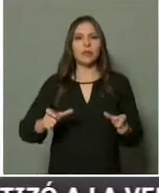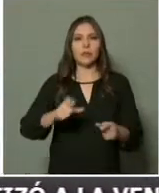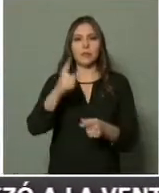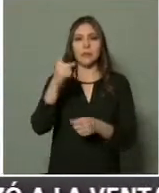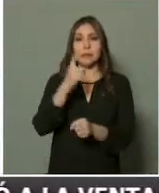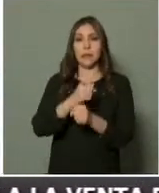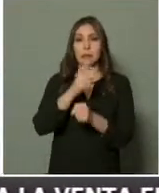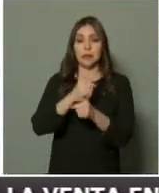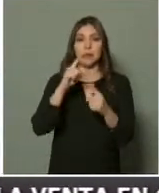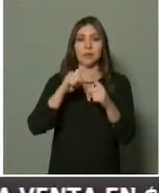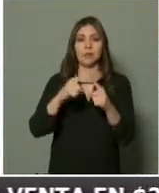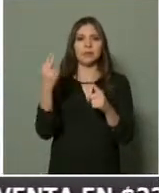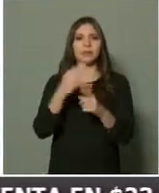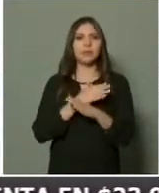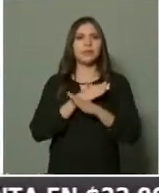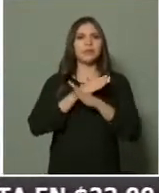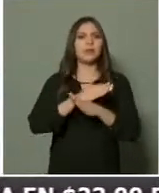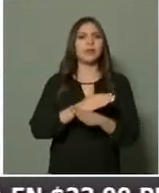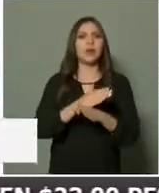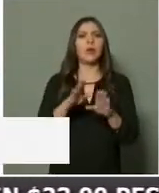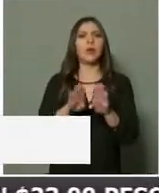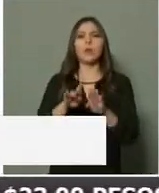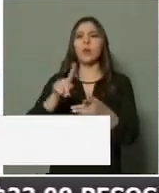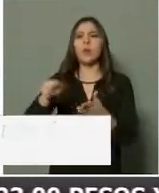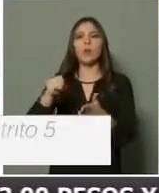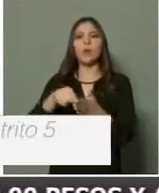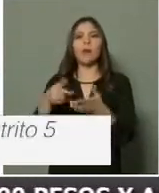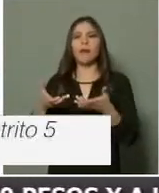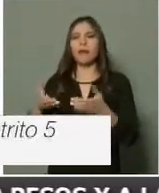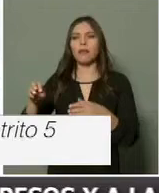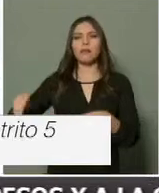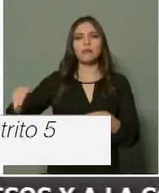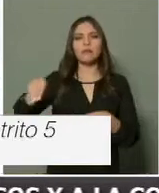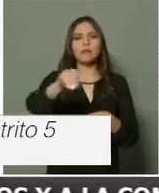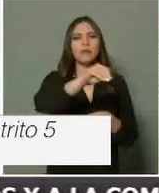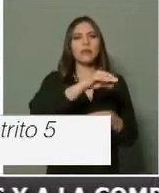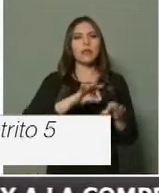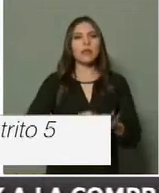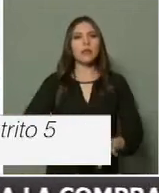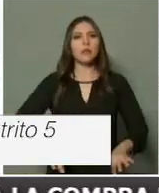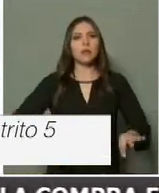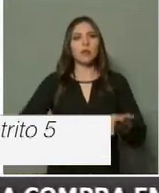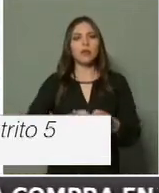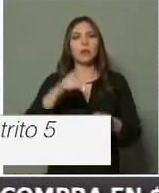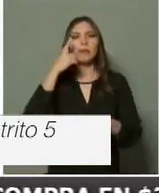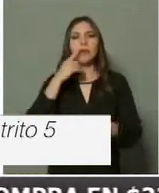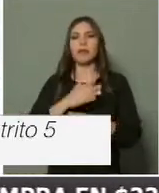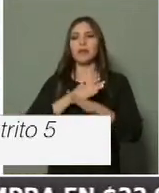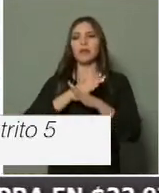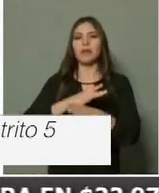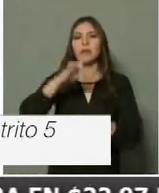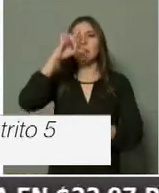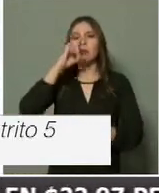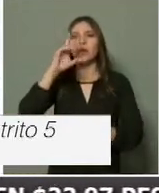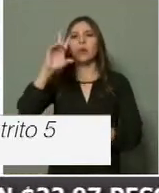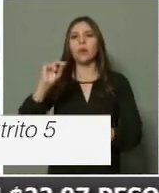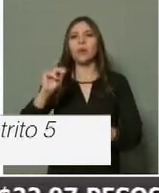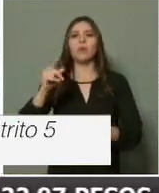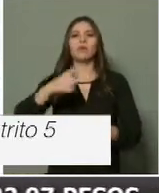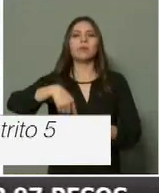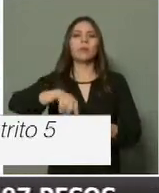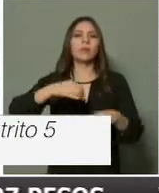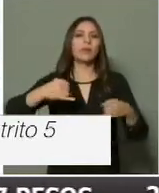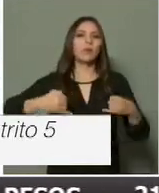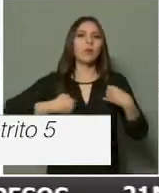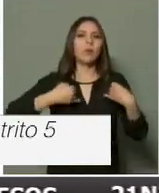inseguridad. Para conquistar los espacios públicos y aplicar todo lo que es la materia social en prevención, para evitar que nuestros chicos tengan